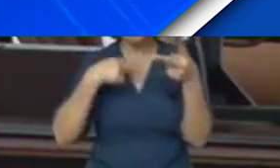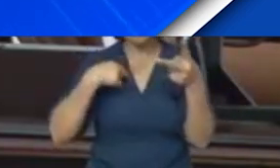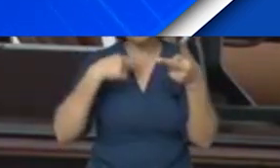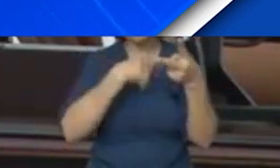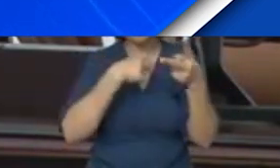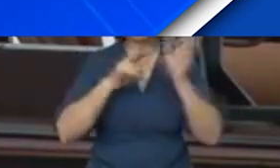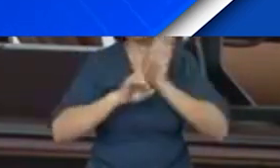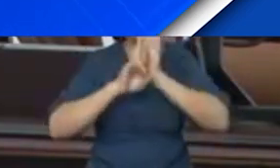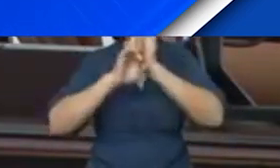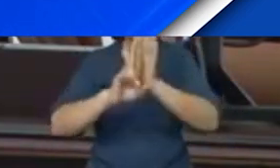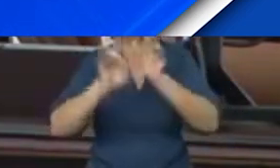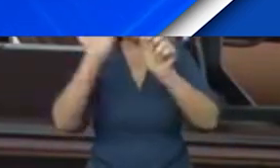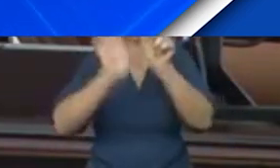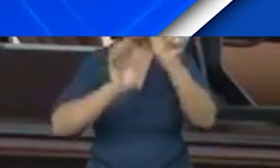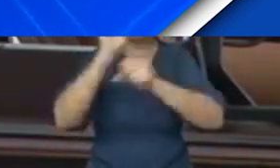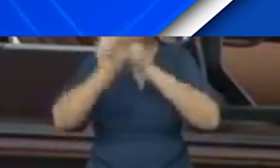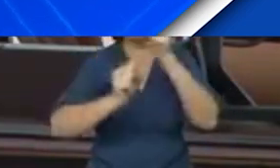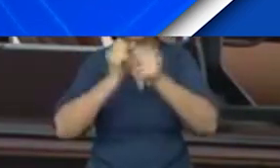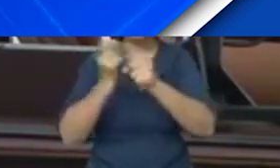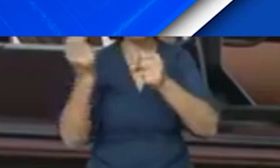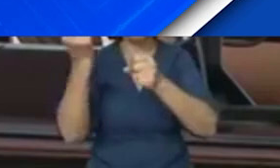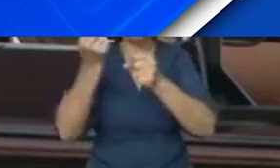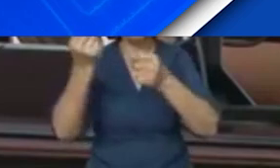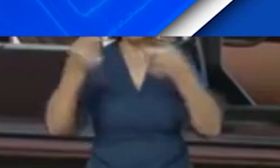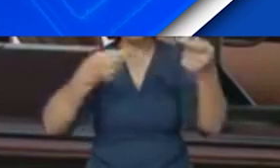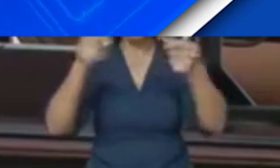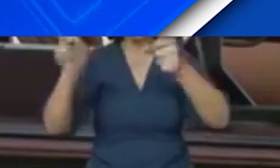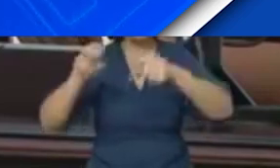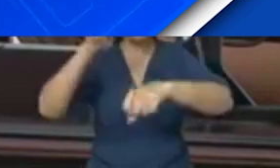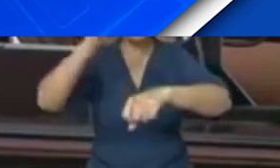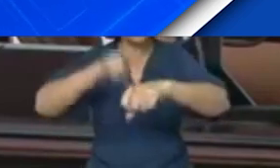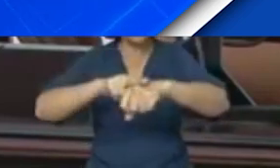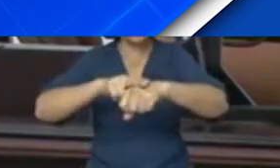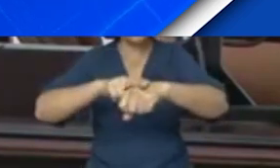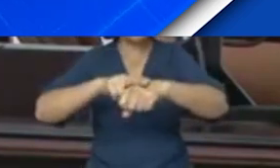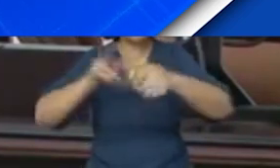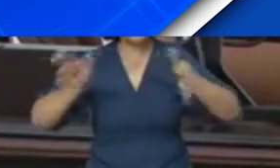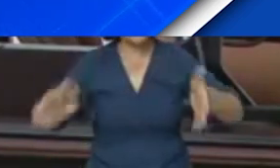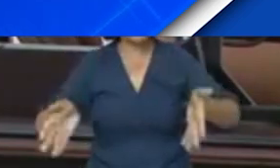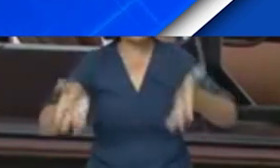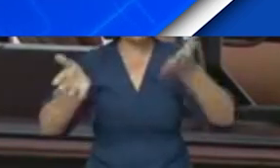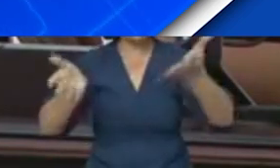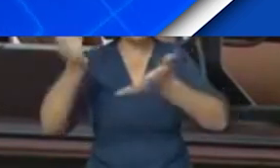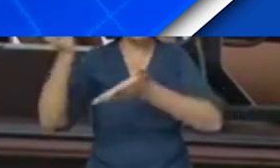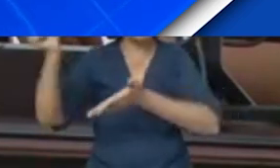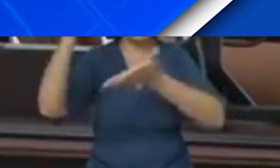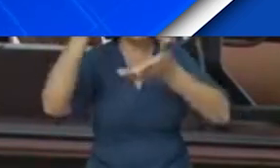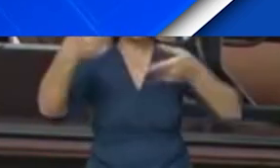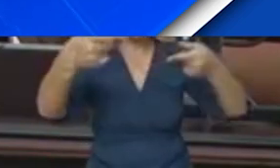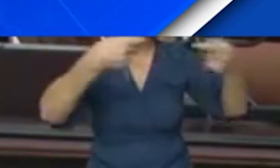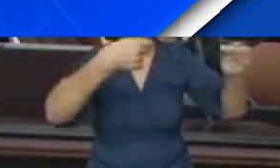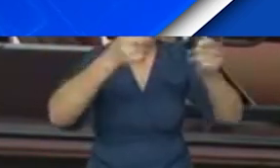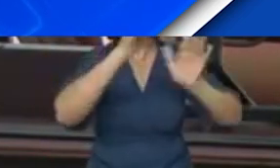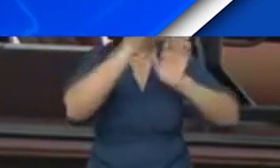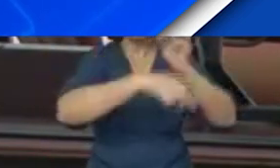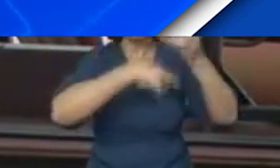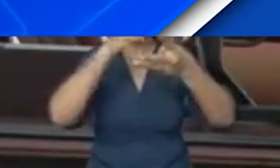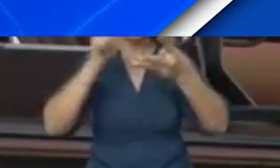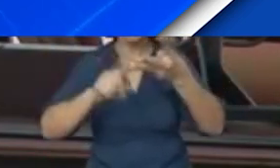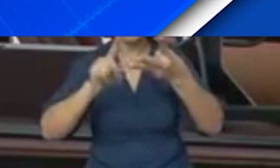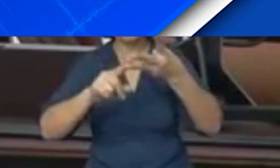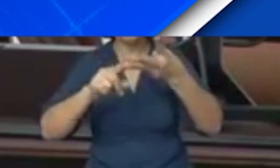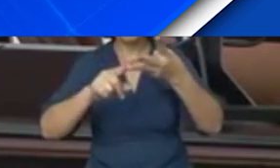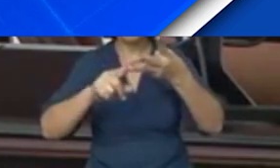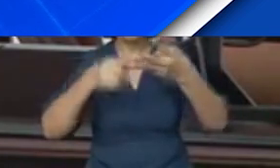resultados anuales de aplicación de la estrategia Nacional de promoción de inversiones y exportaciones 3